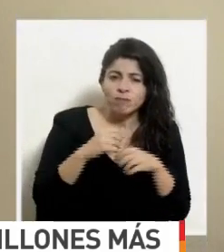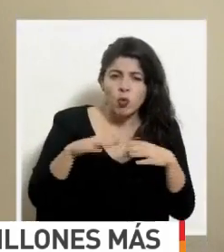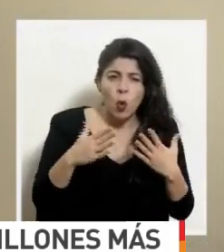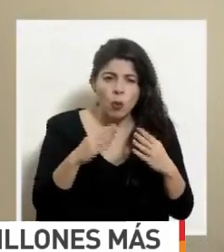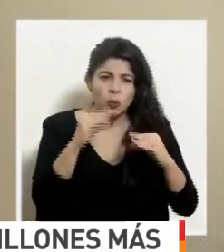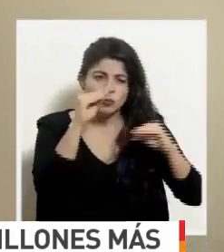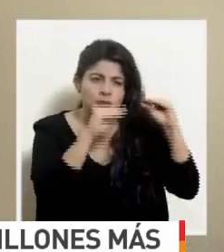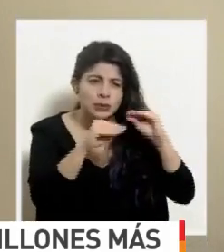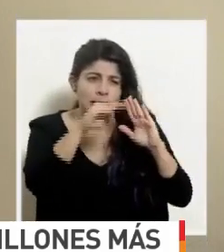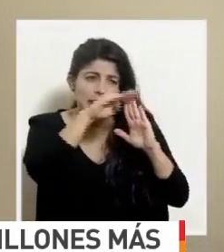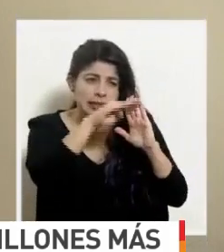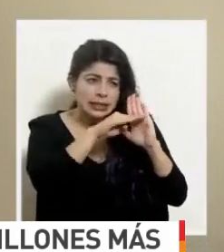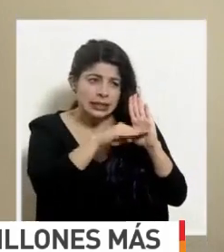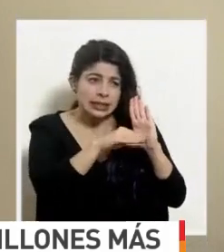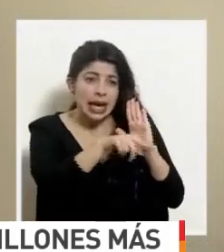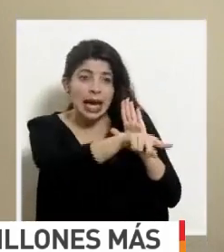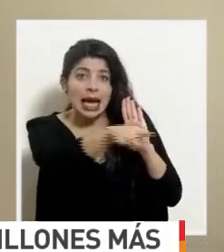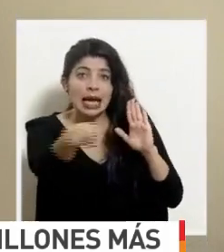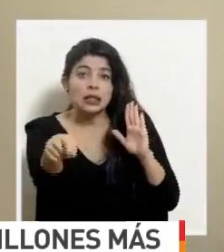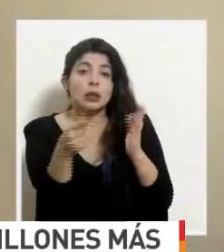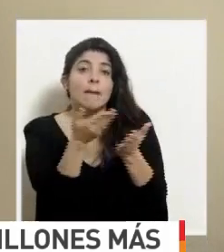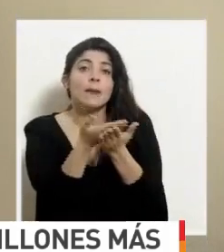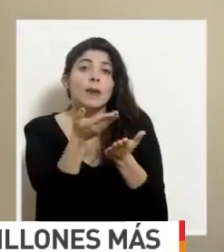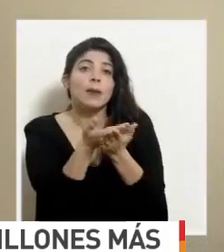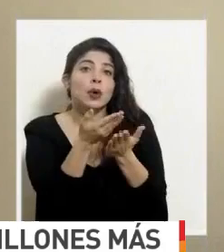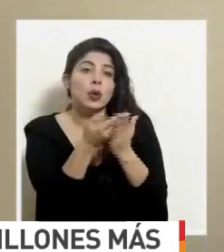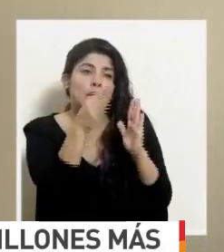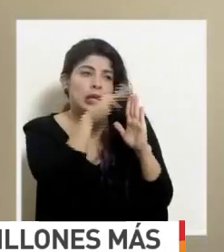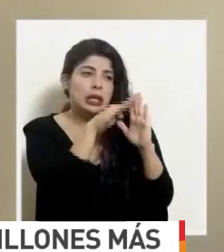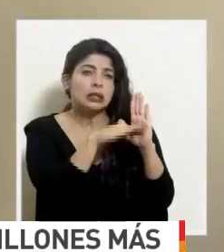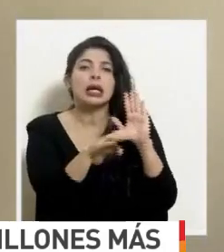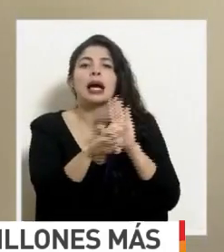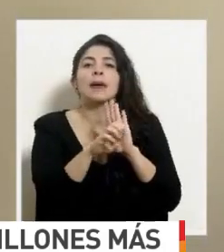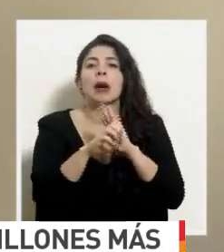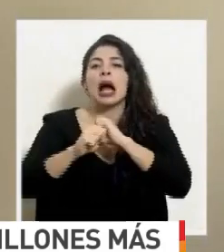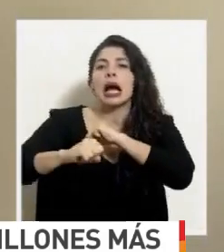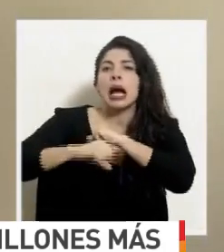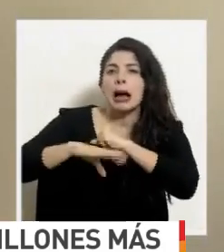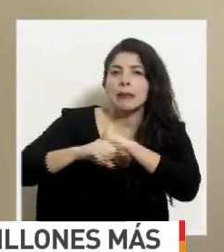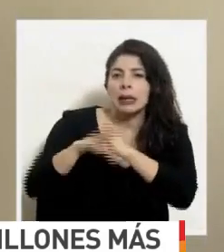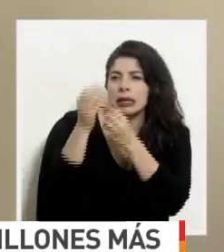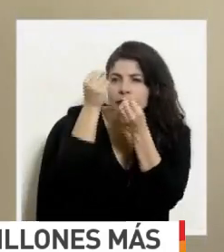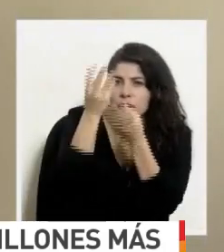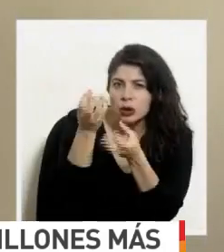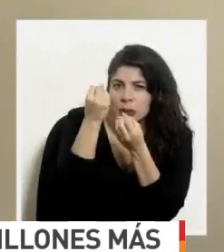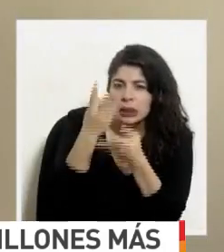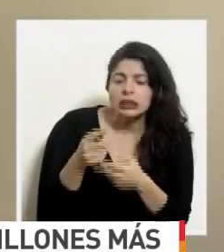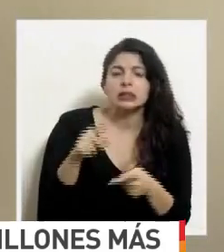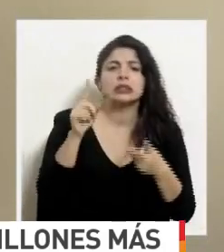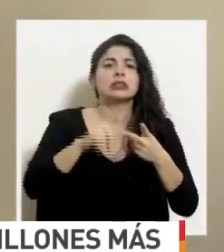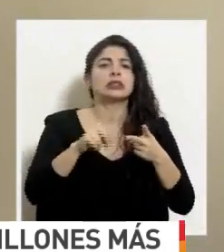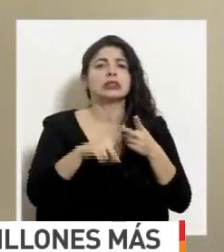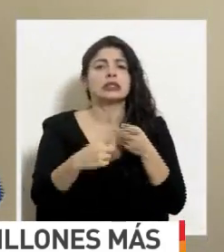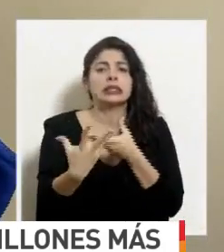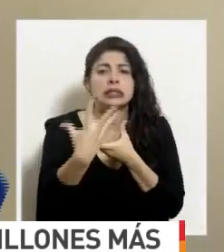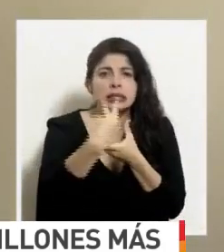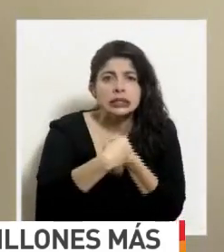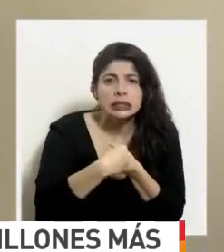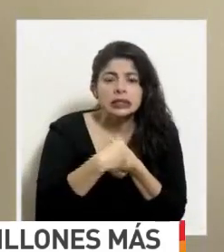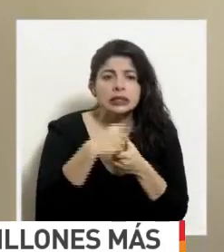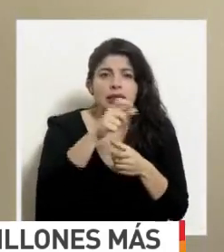de medidas que ellos mismos nos proponen, como las campañas de sensibilización, como el involucramiento con